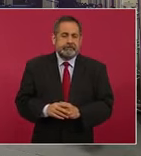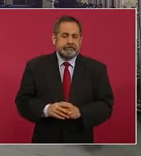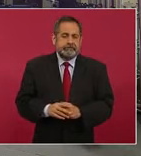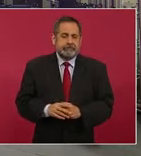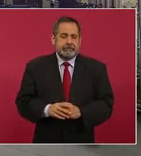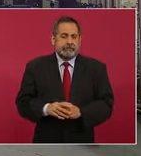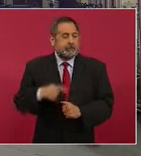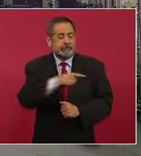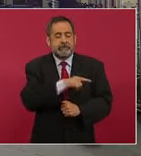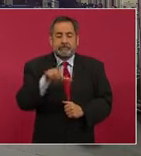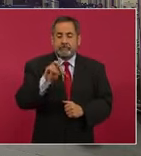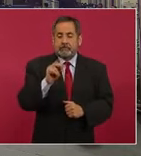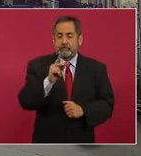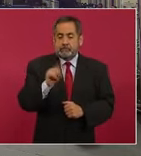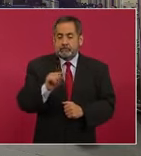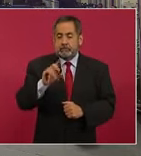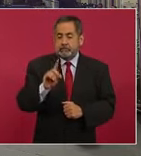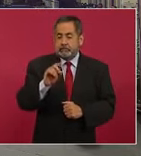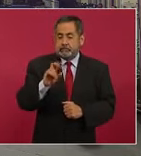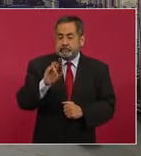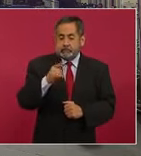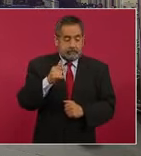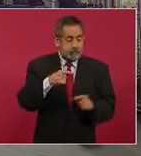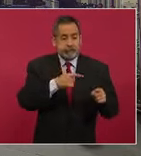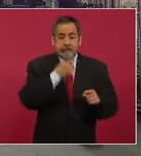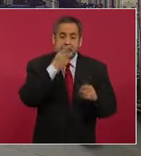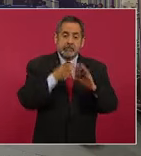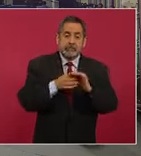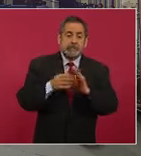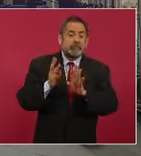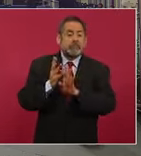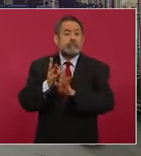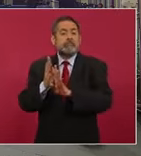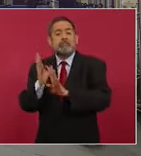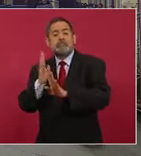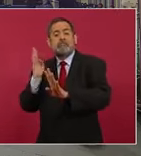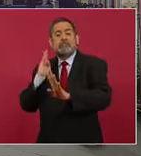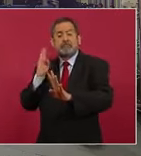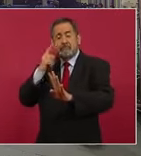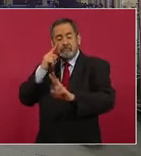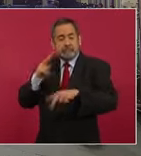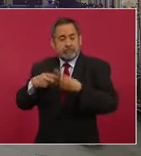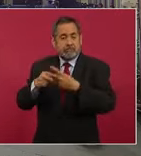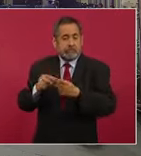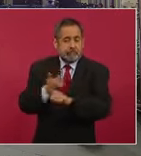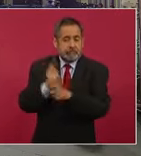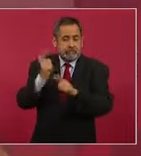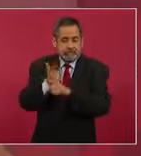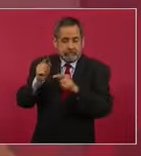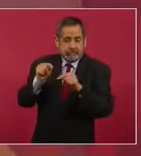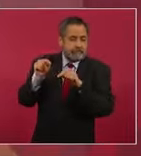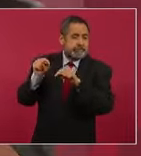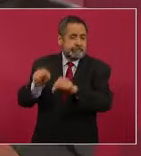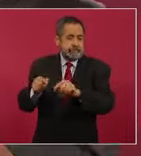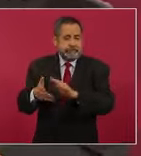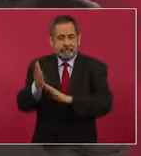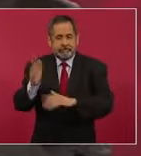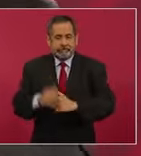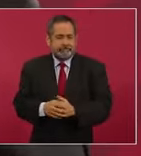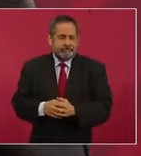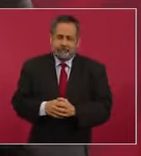López Dóriga sacó de que había una cola para tomar el taxi y era